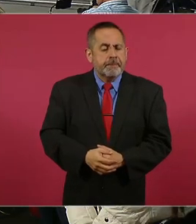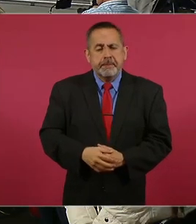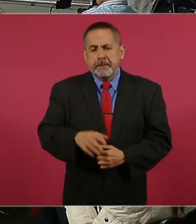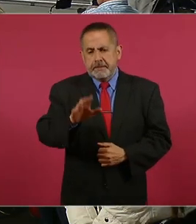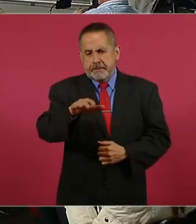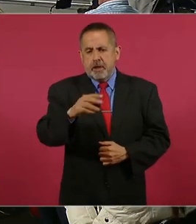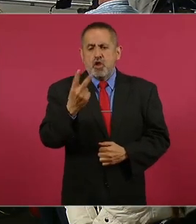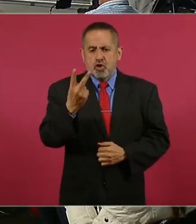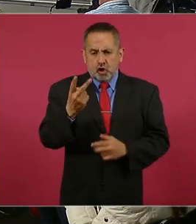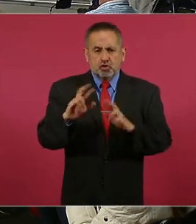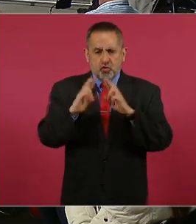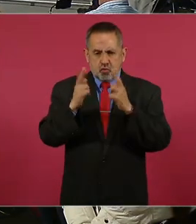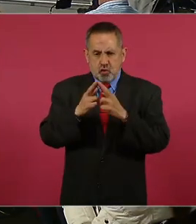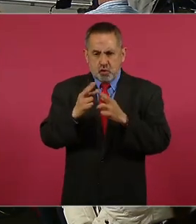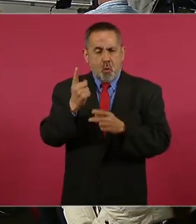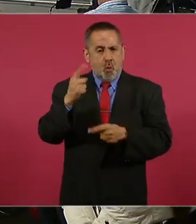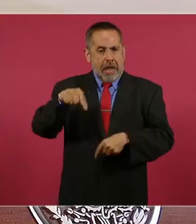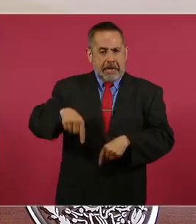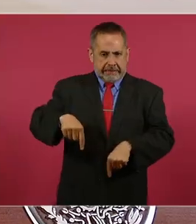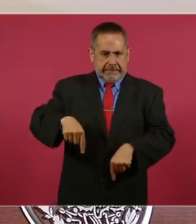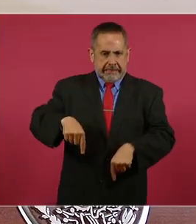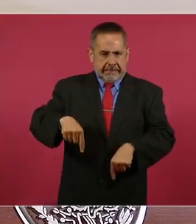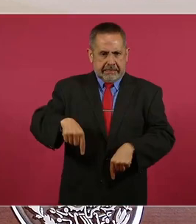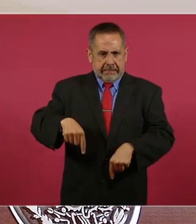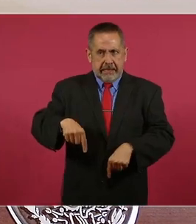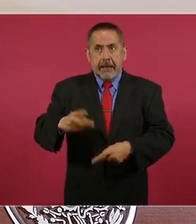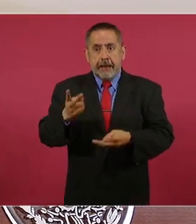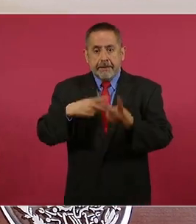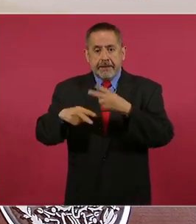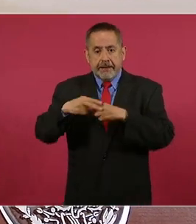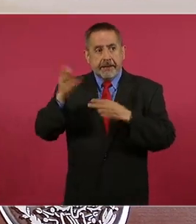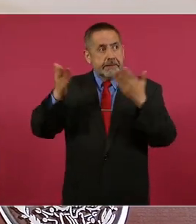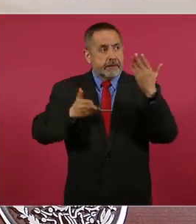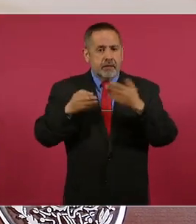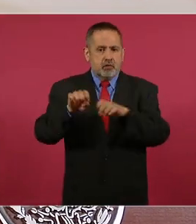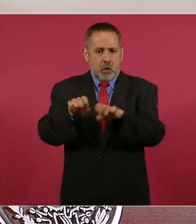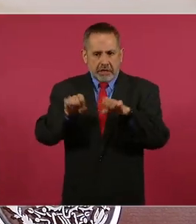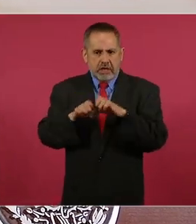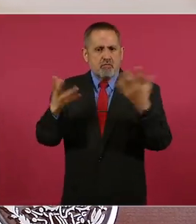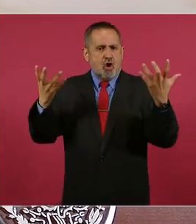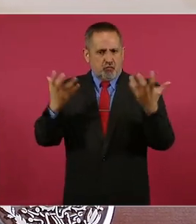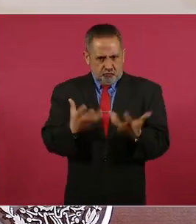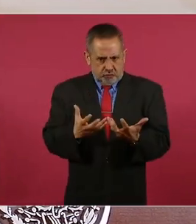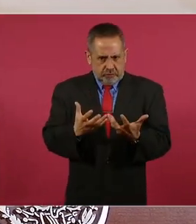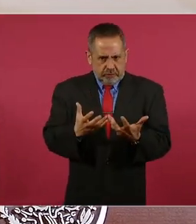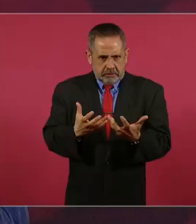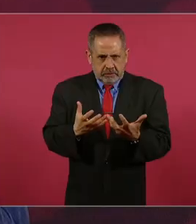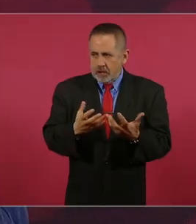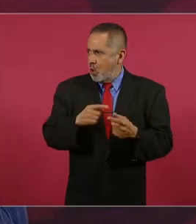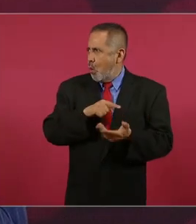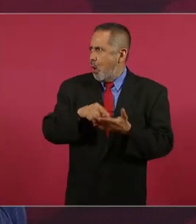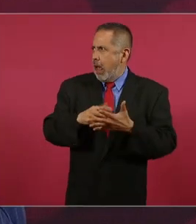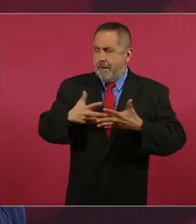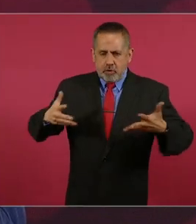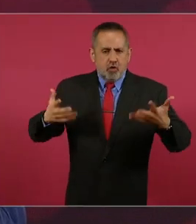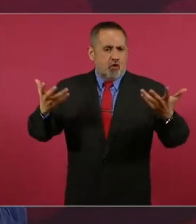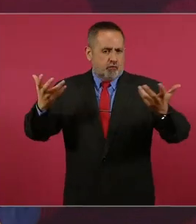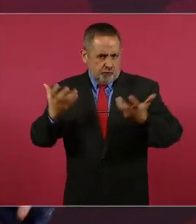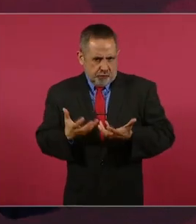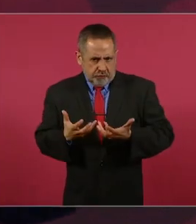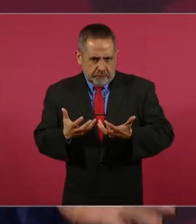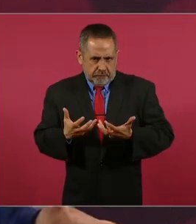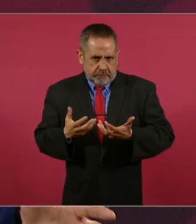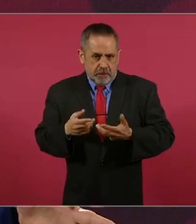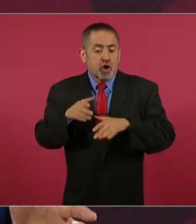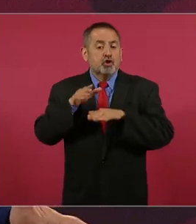a tener 2 reuniones. Una aquí, porque vienen con sus equipos y se requiere espacio, que es